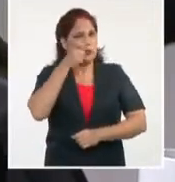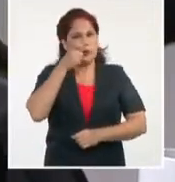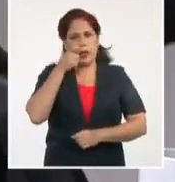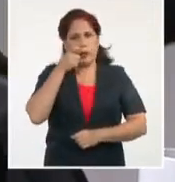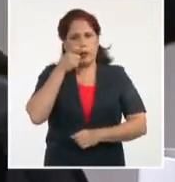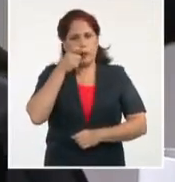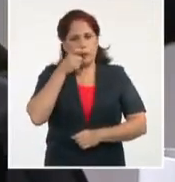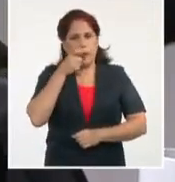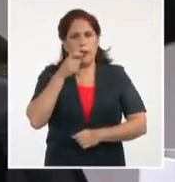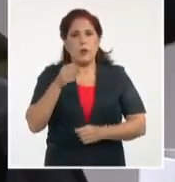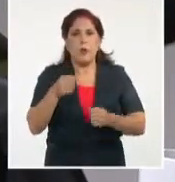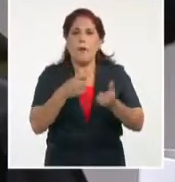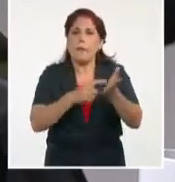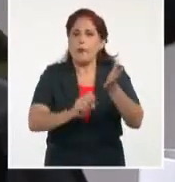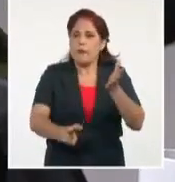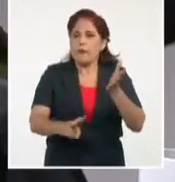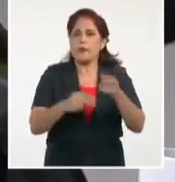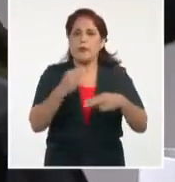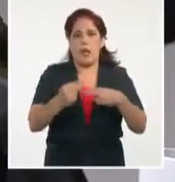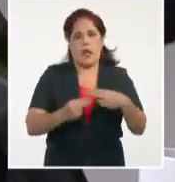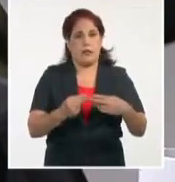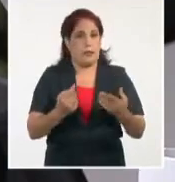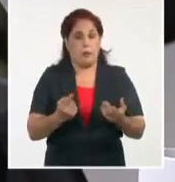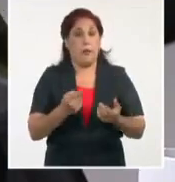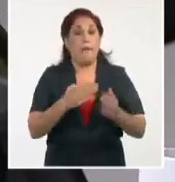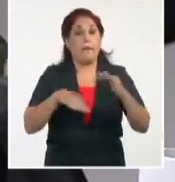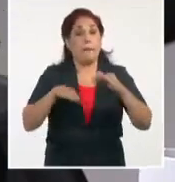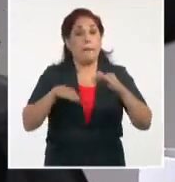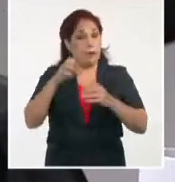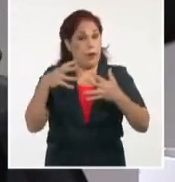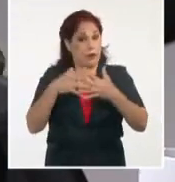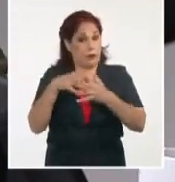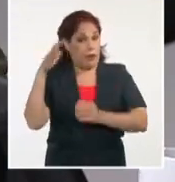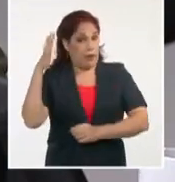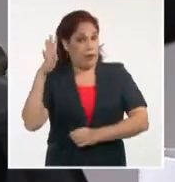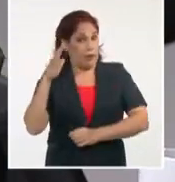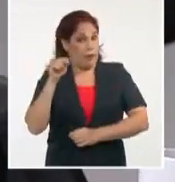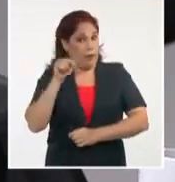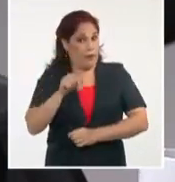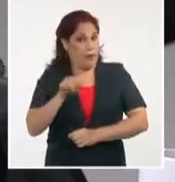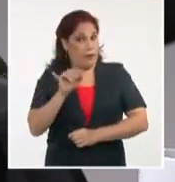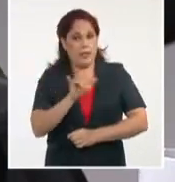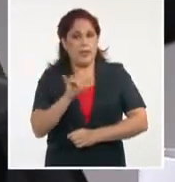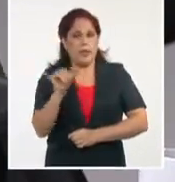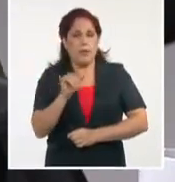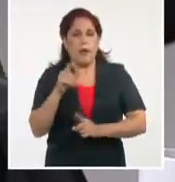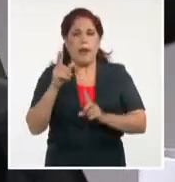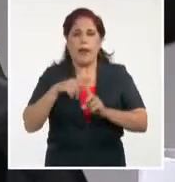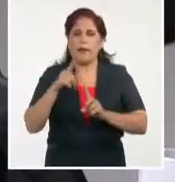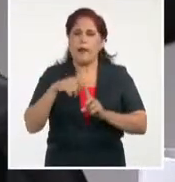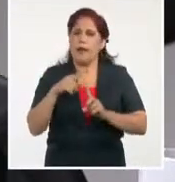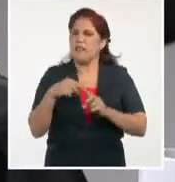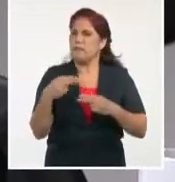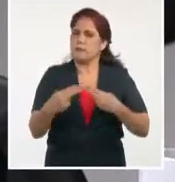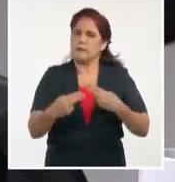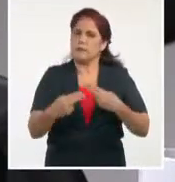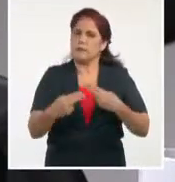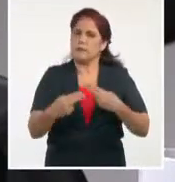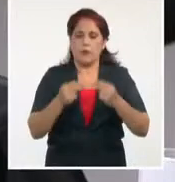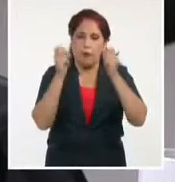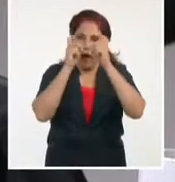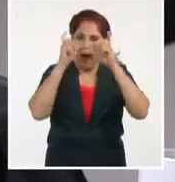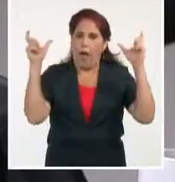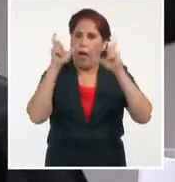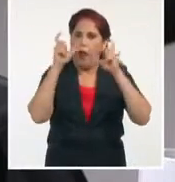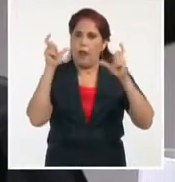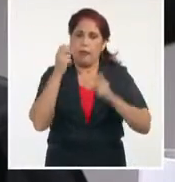los territorios y de la activación. El Ministerio de Relaciones Exteriores inmediatamente se dio la tarea de establecer la alerta